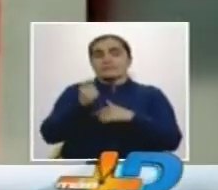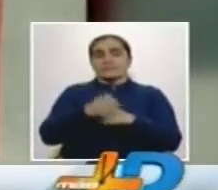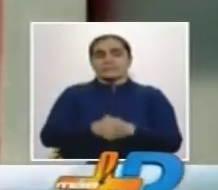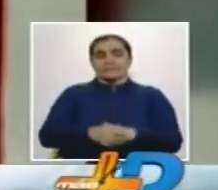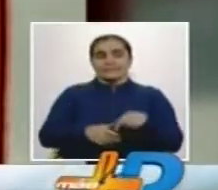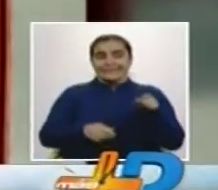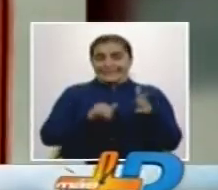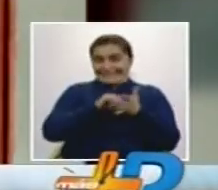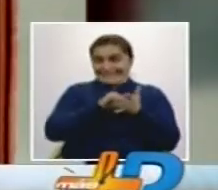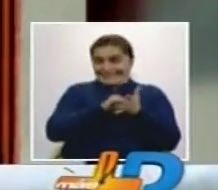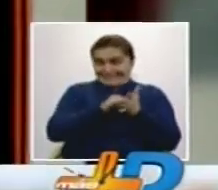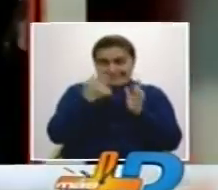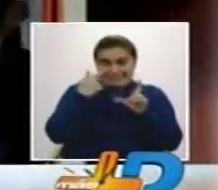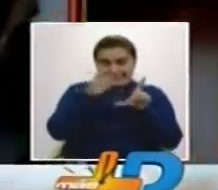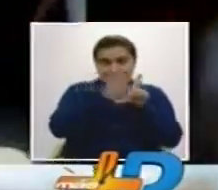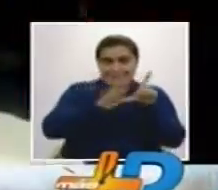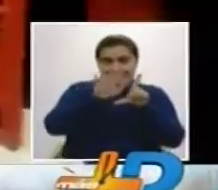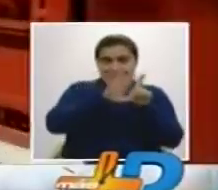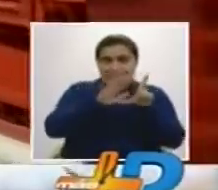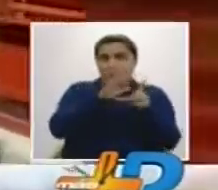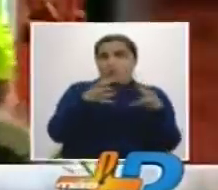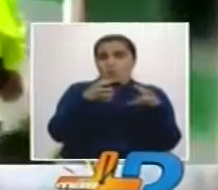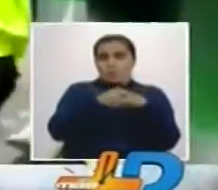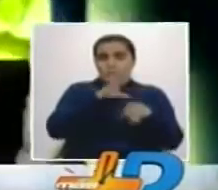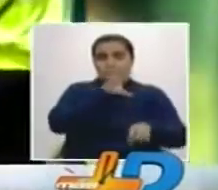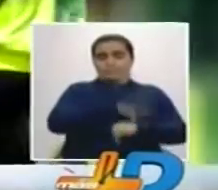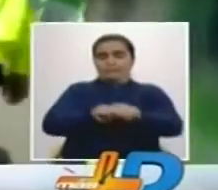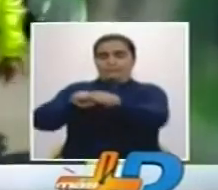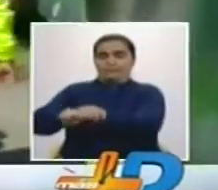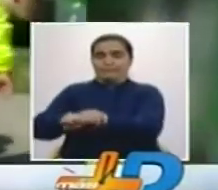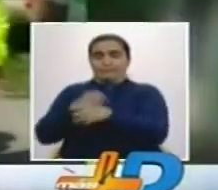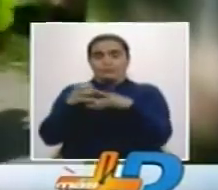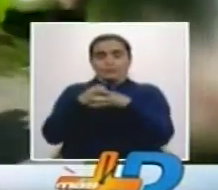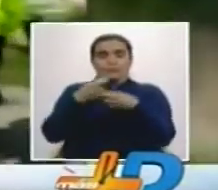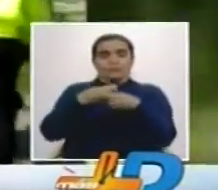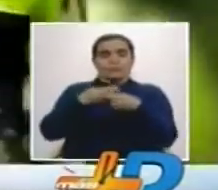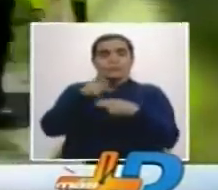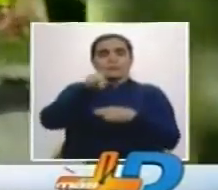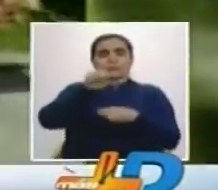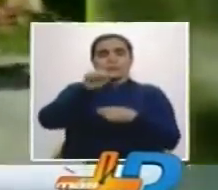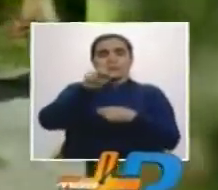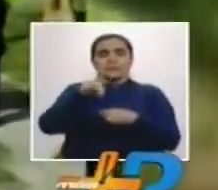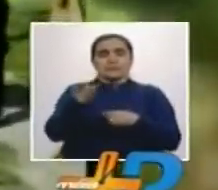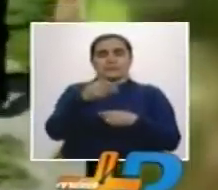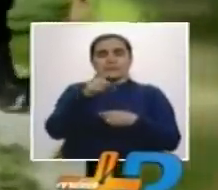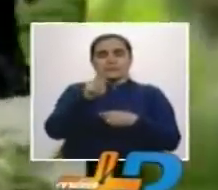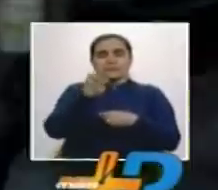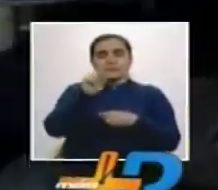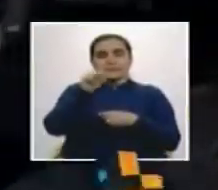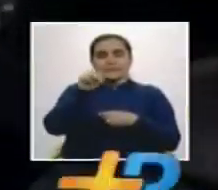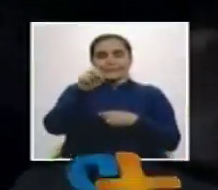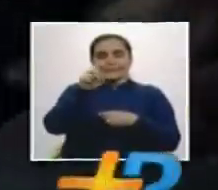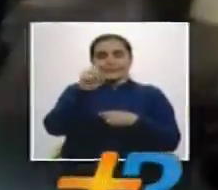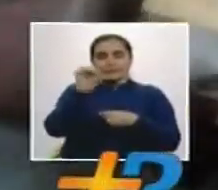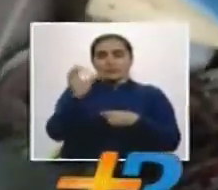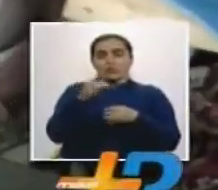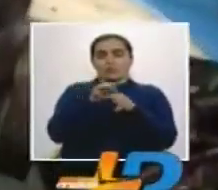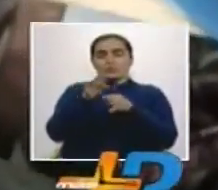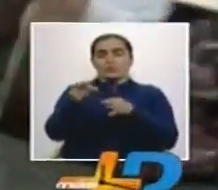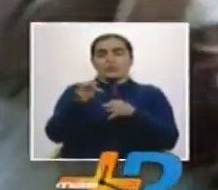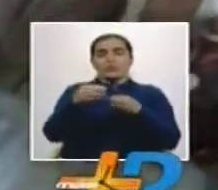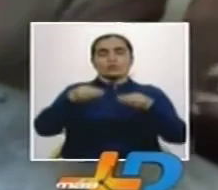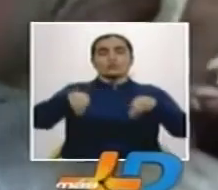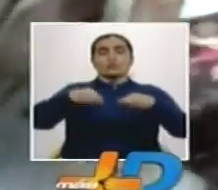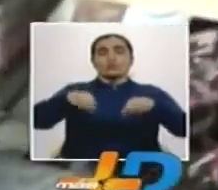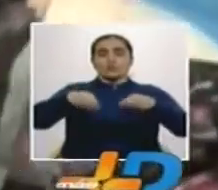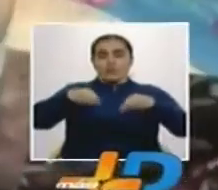en el que las autoridades capturan los integrantes de la banda San Francisco, dedicada a la distribución de sustancias psicoactivas en Tuluá. Tras un operativo y más de